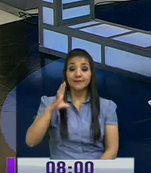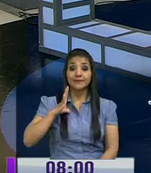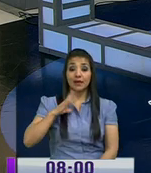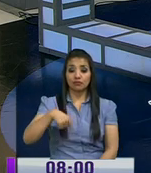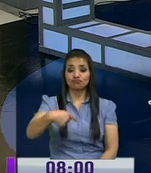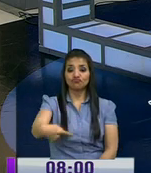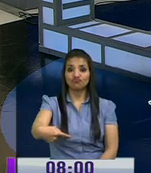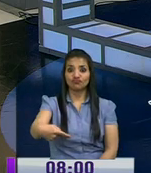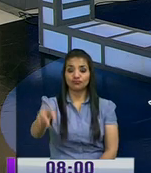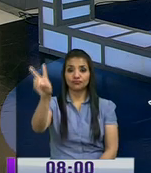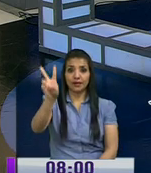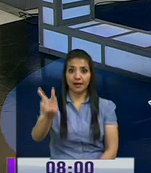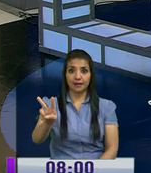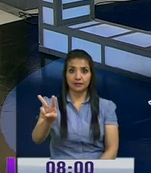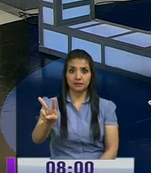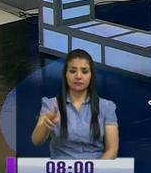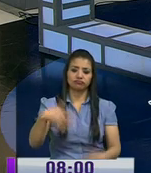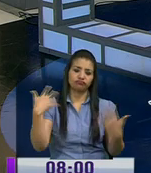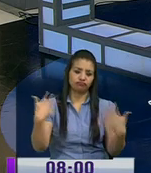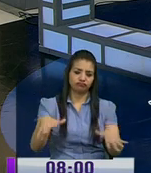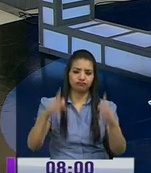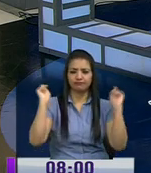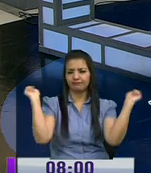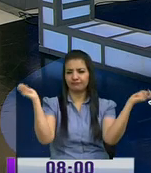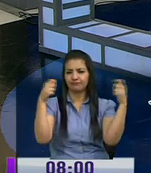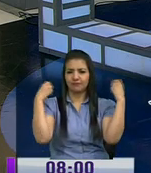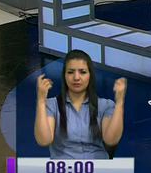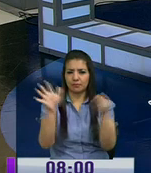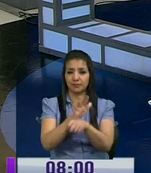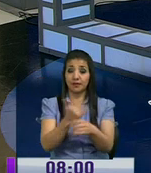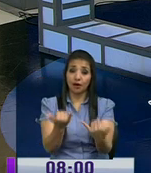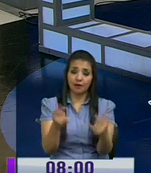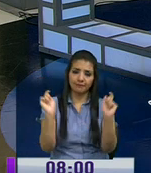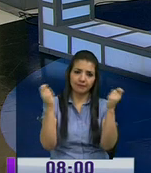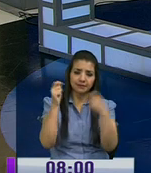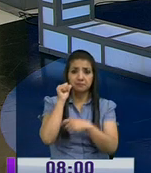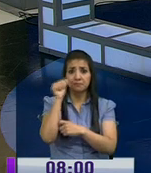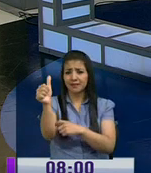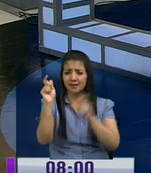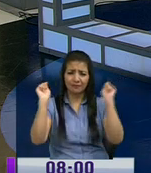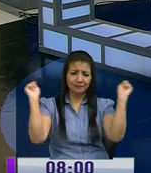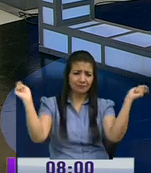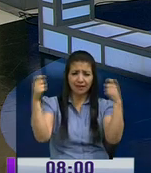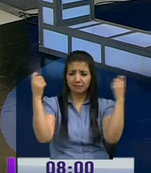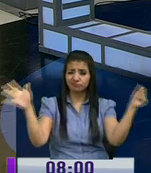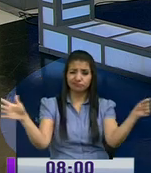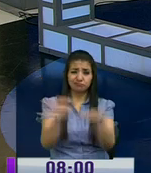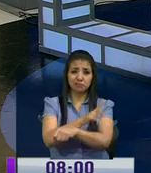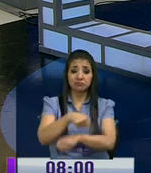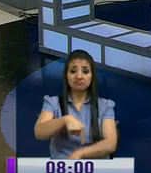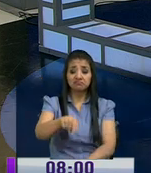Quito, 6 va a ser una farrota. Claro. O sea, hoy es una farrota, mañana es farrota. Y bueno,